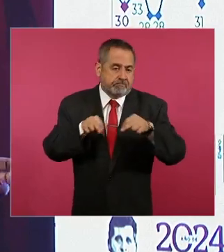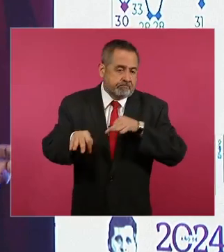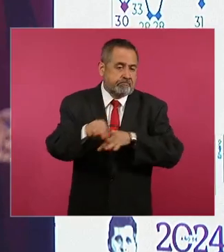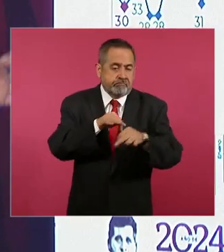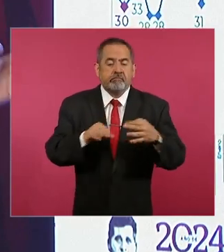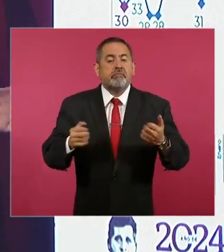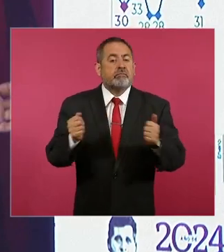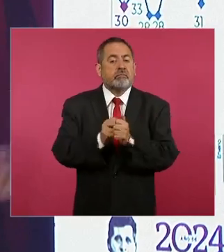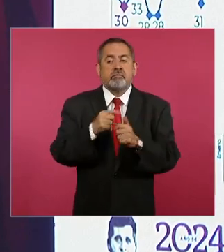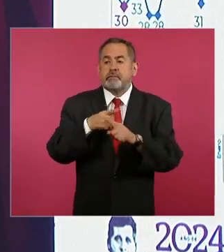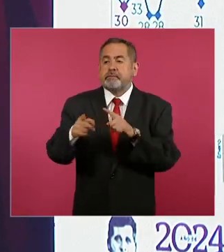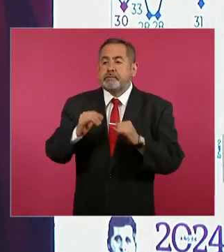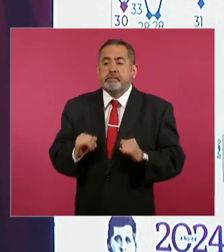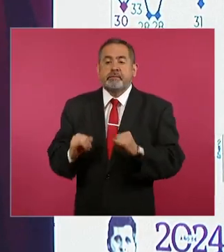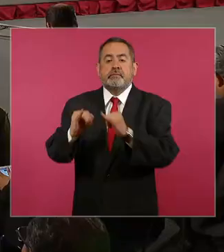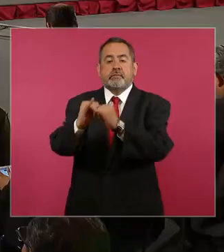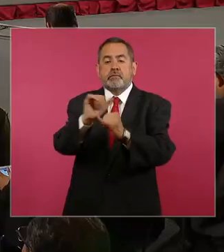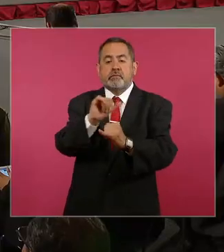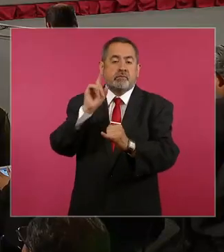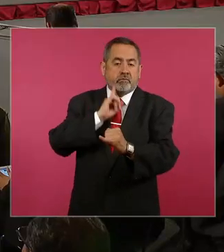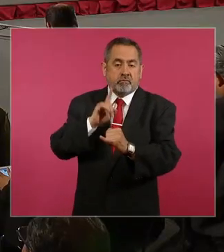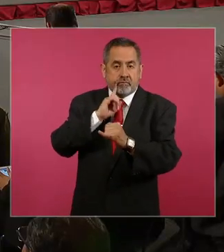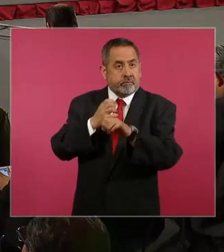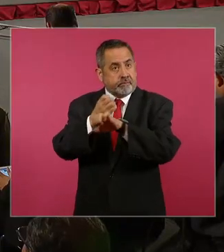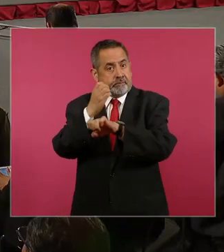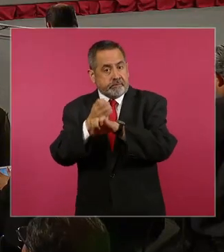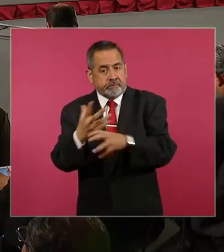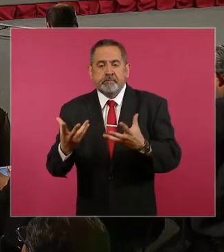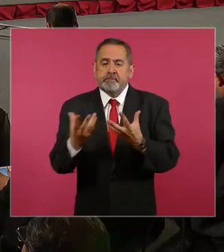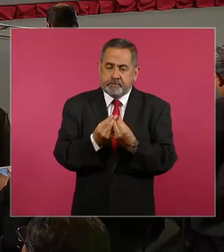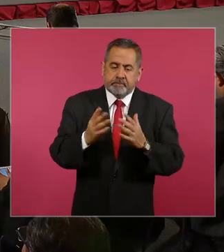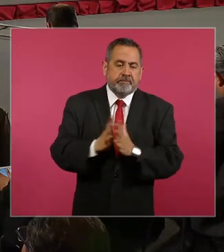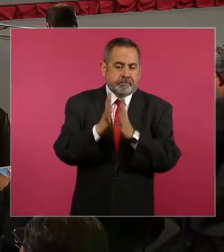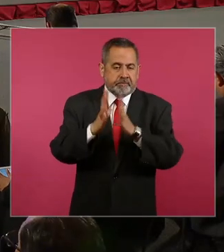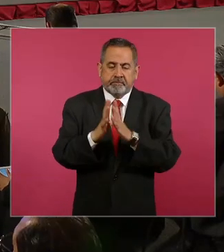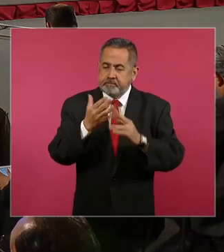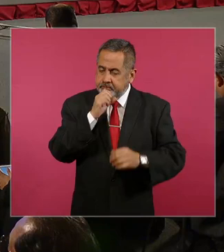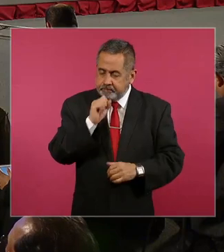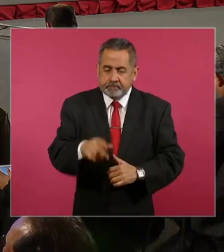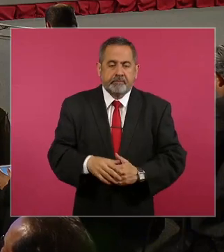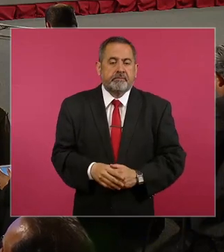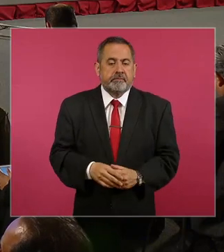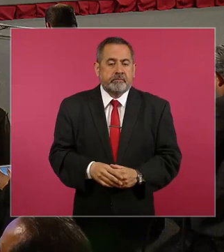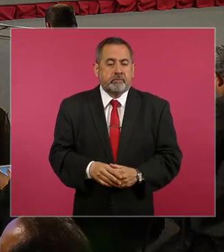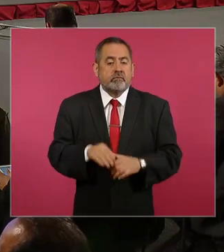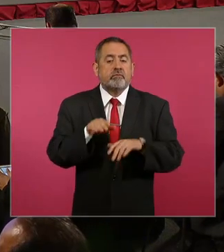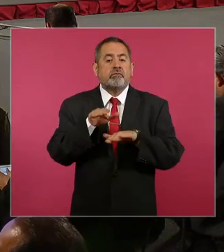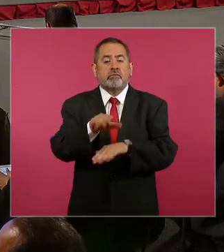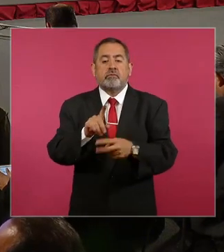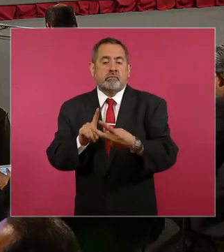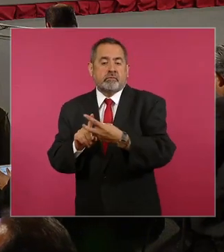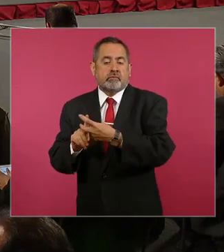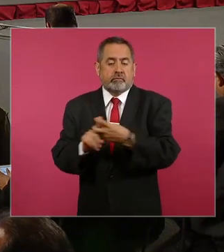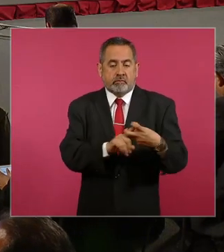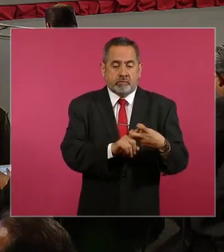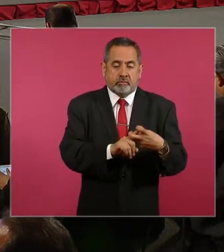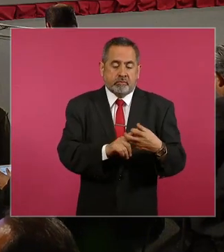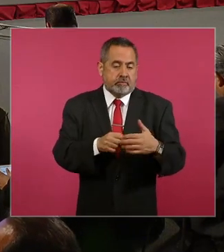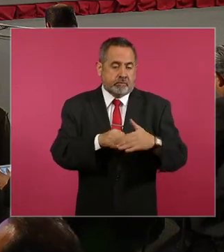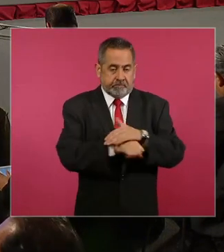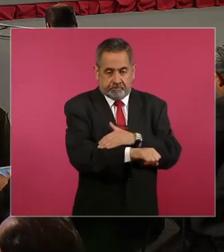institutos de las mujeres en los estados. Adelante. En el caso de secuestro, pues,